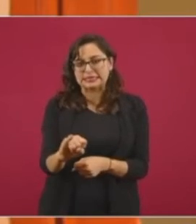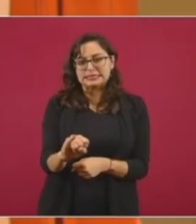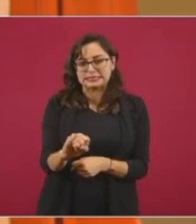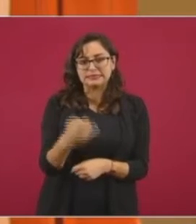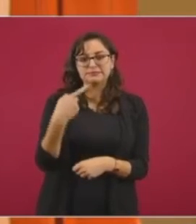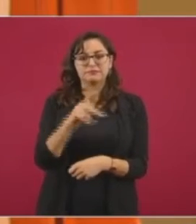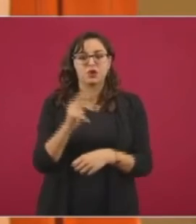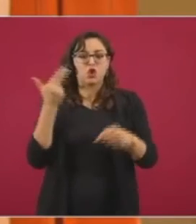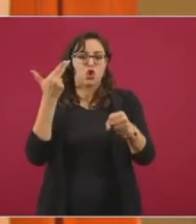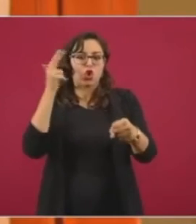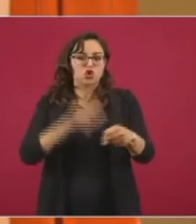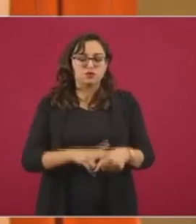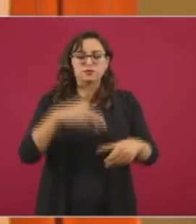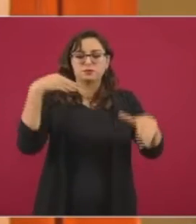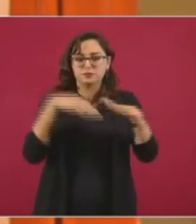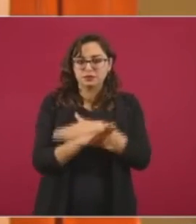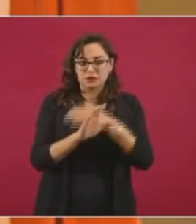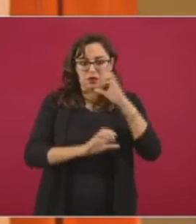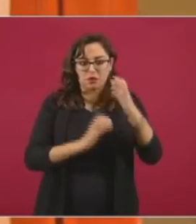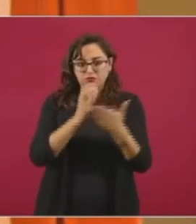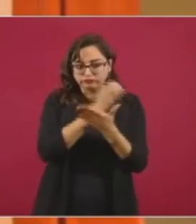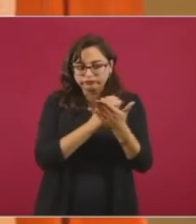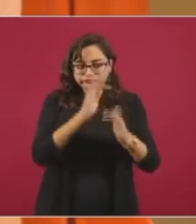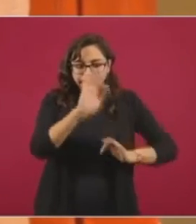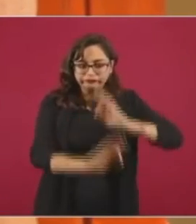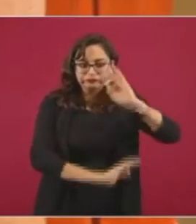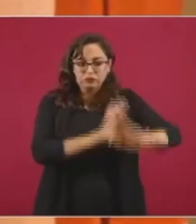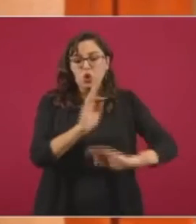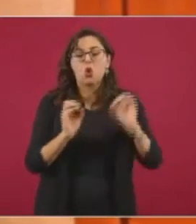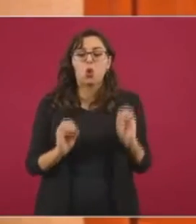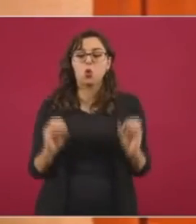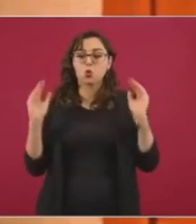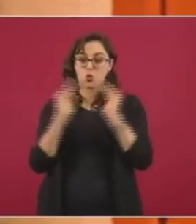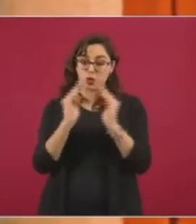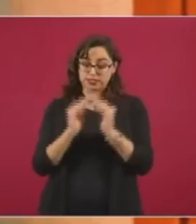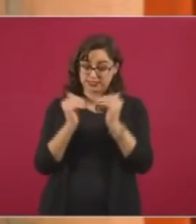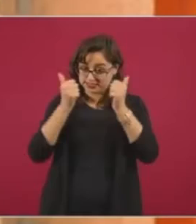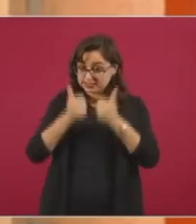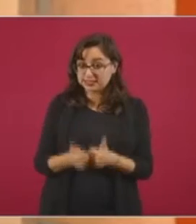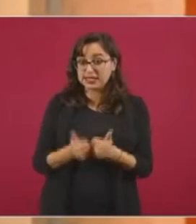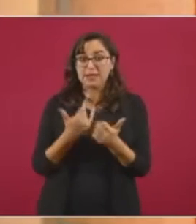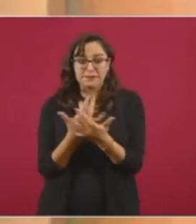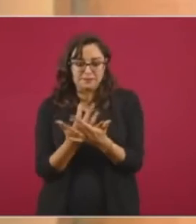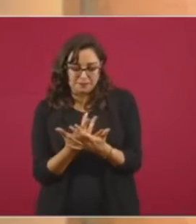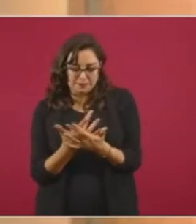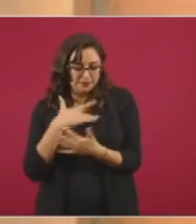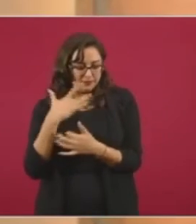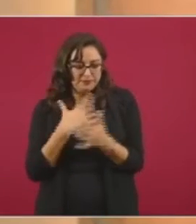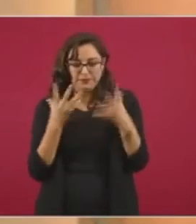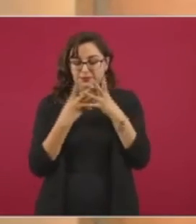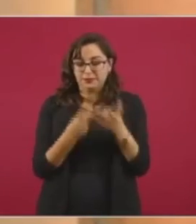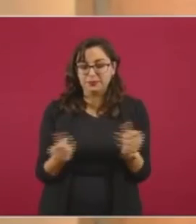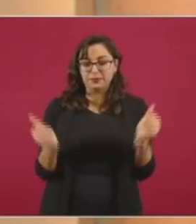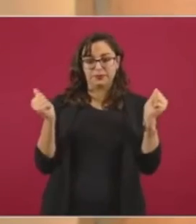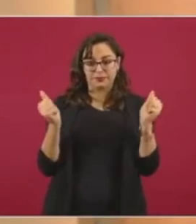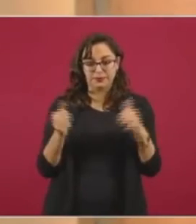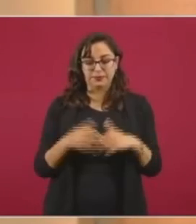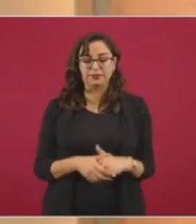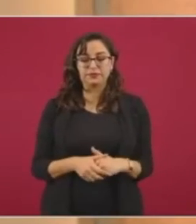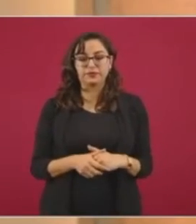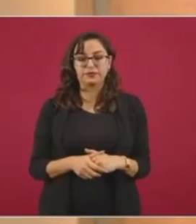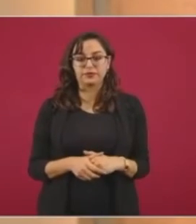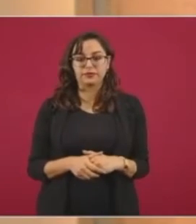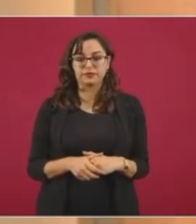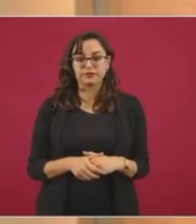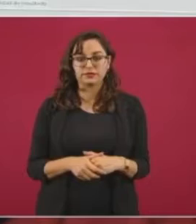el hospital o que están resguardadas en su domicilio esperando a que pase su periodo de contagiosidad